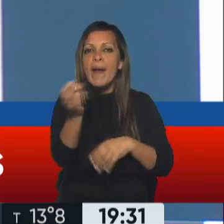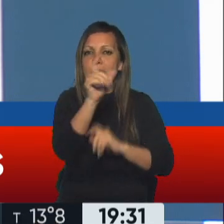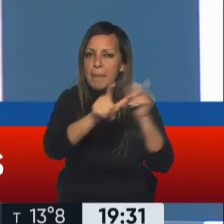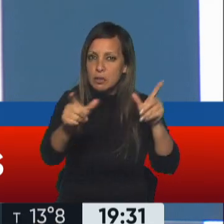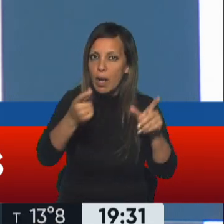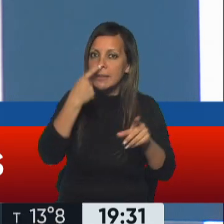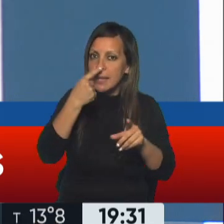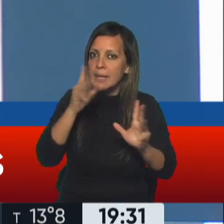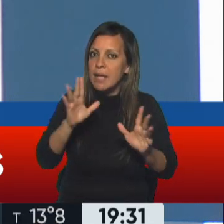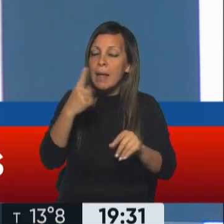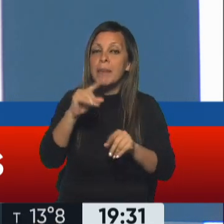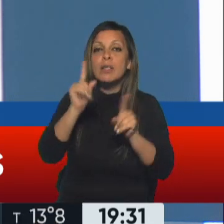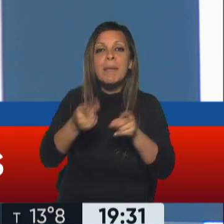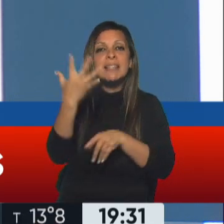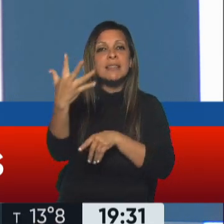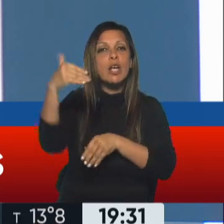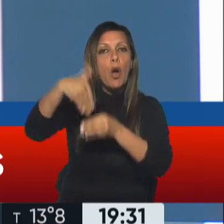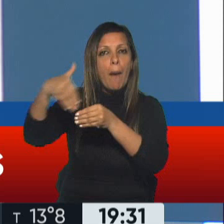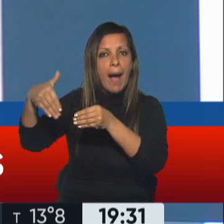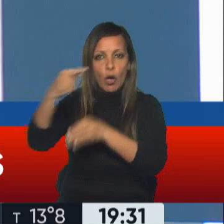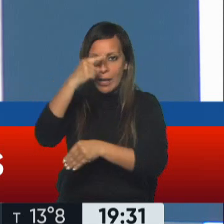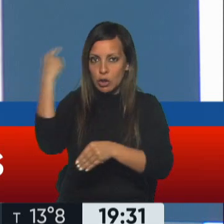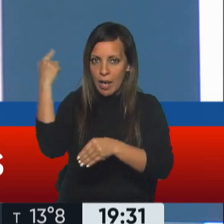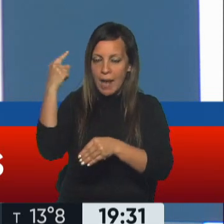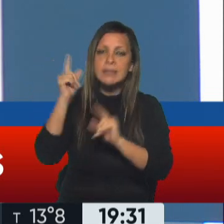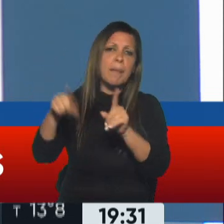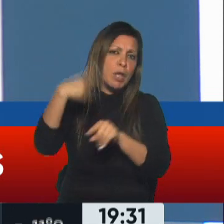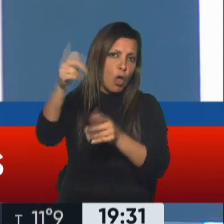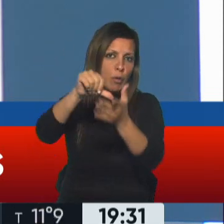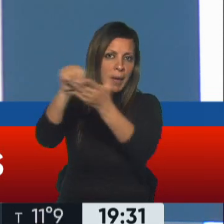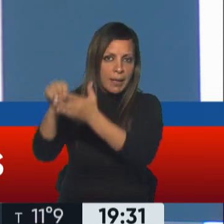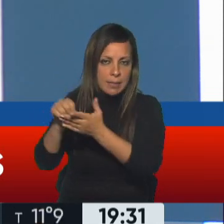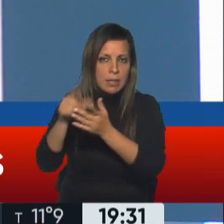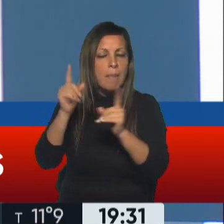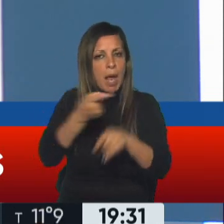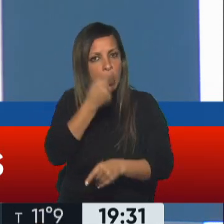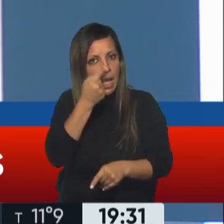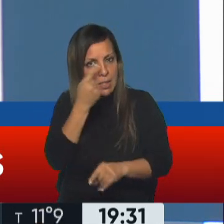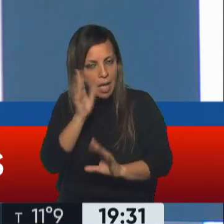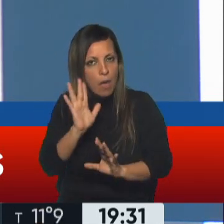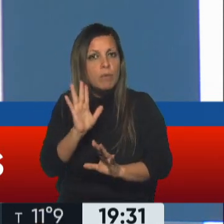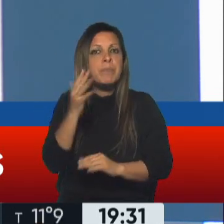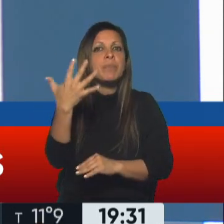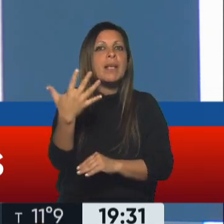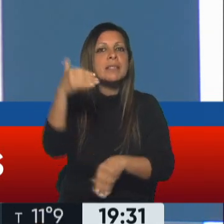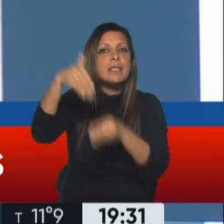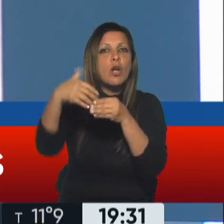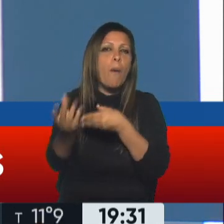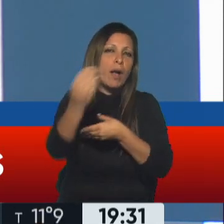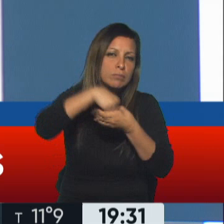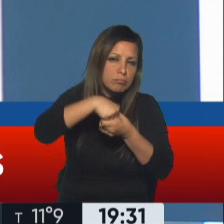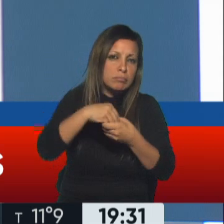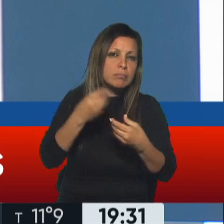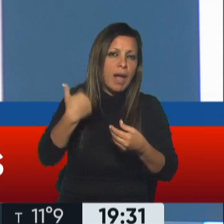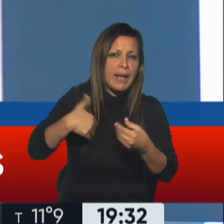pero hay 5 bancos, estamos hablando prácticamente de bancos nacionales e internacionales, 5 bancos privados grandes que operan en la Argentina, que comúnmente